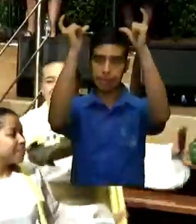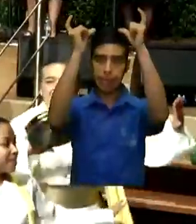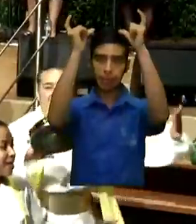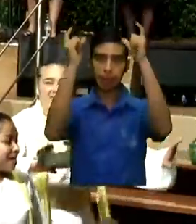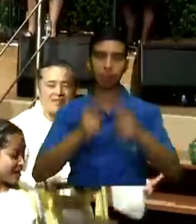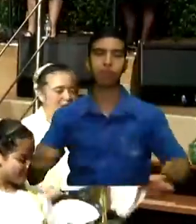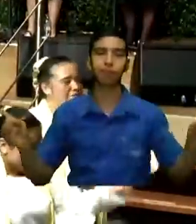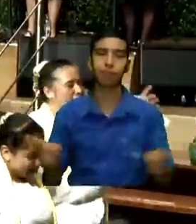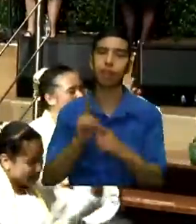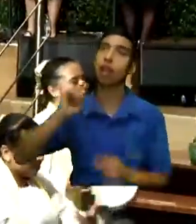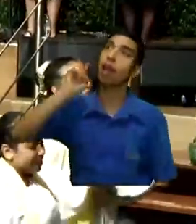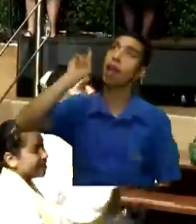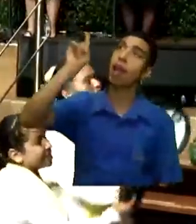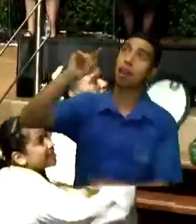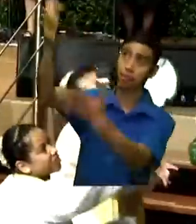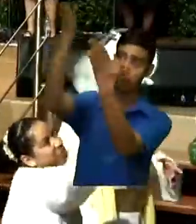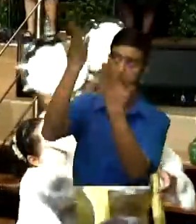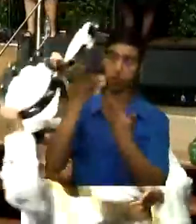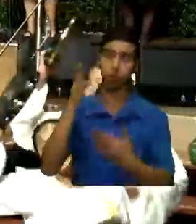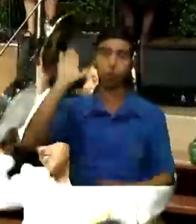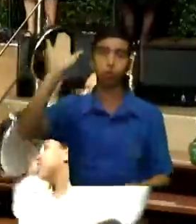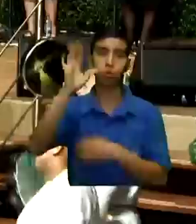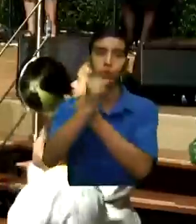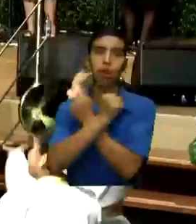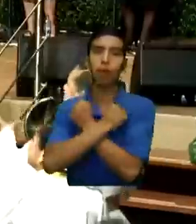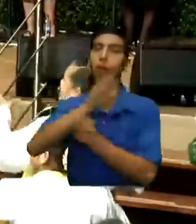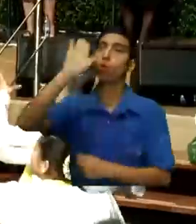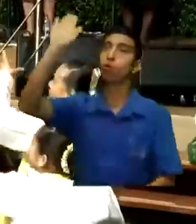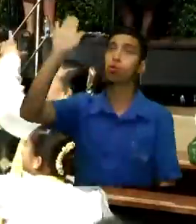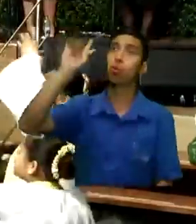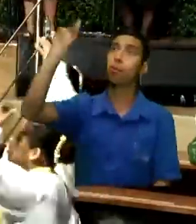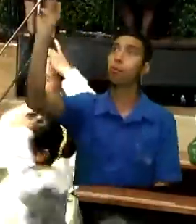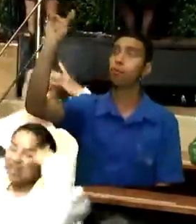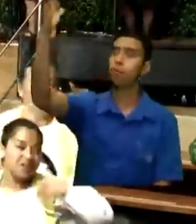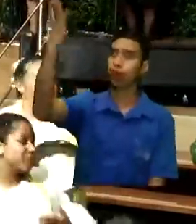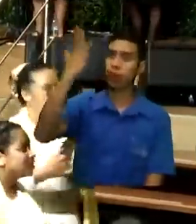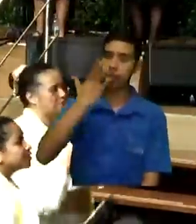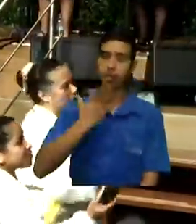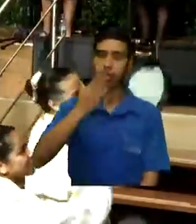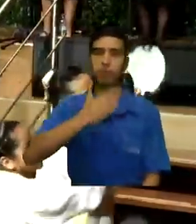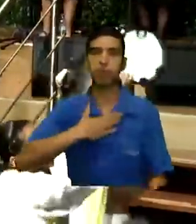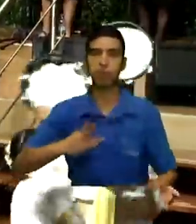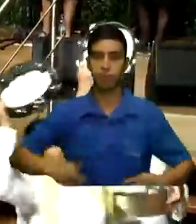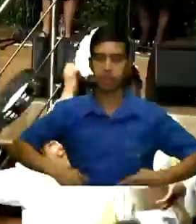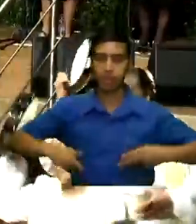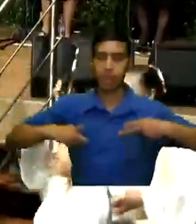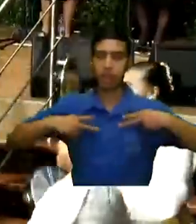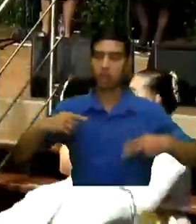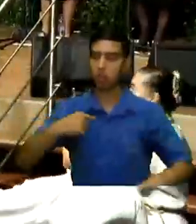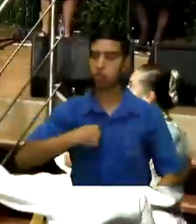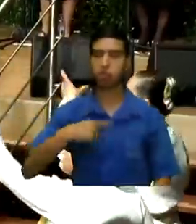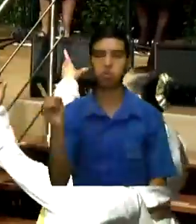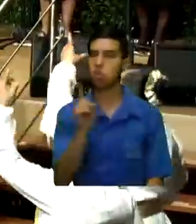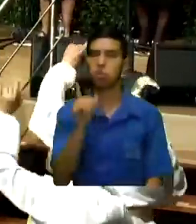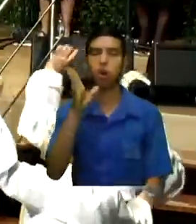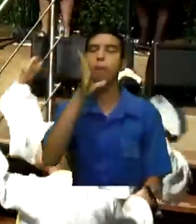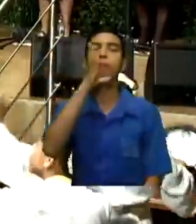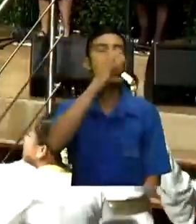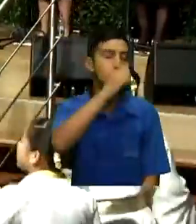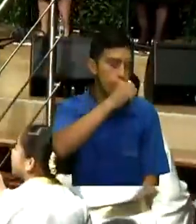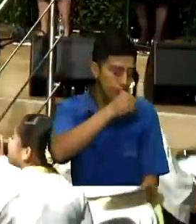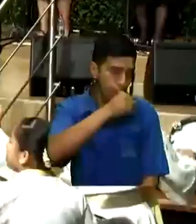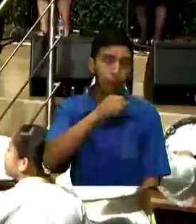celebrar? Él me rodeó de su amor, su gracia puso en mi ser.